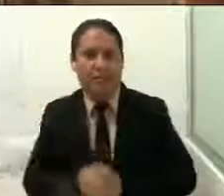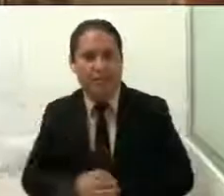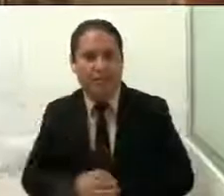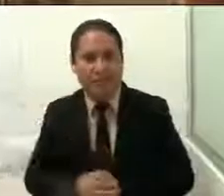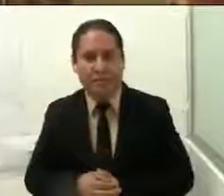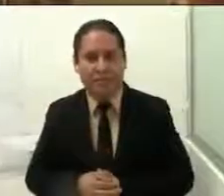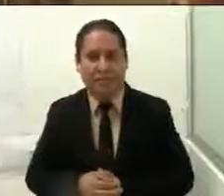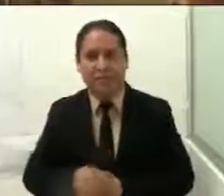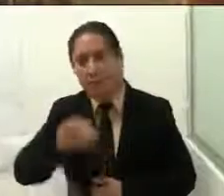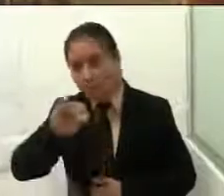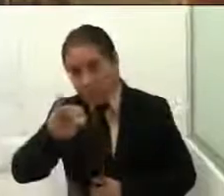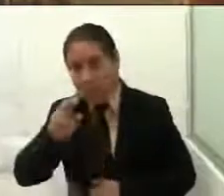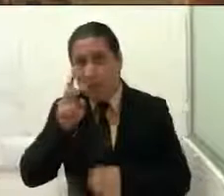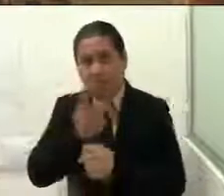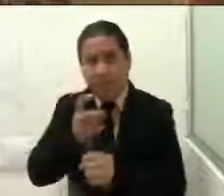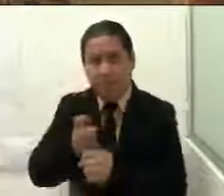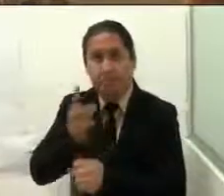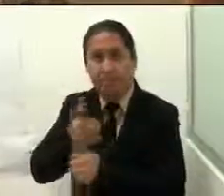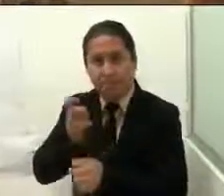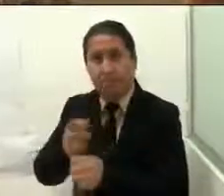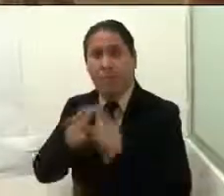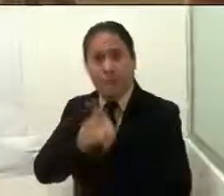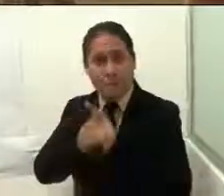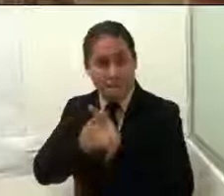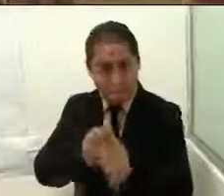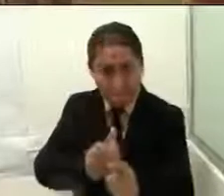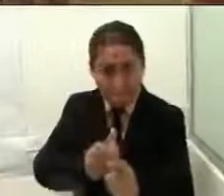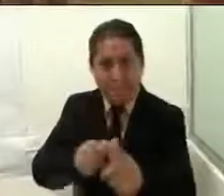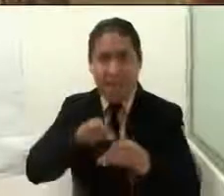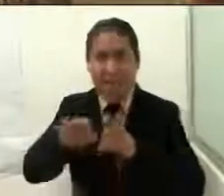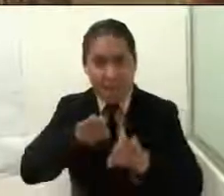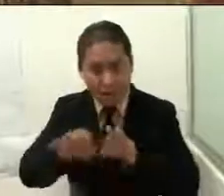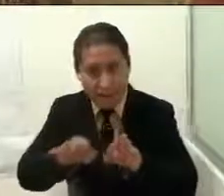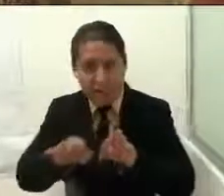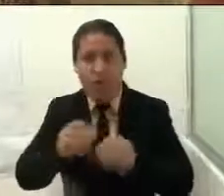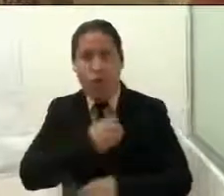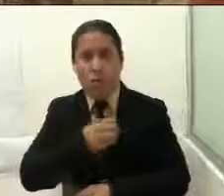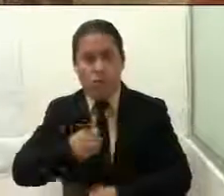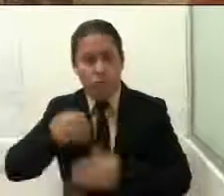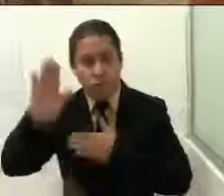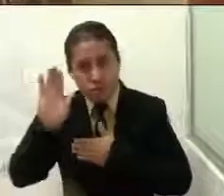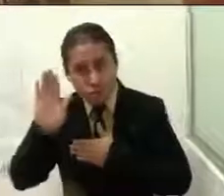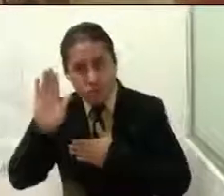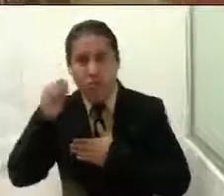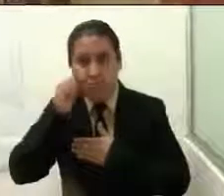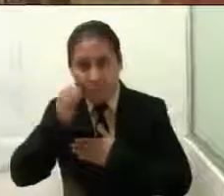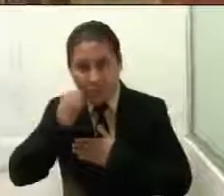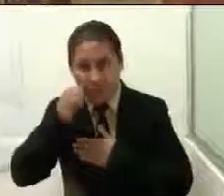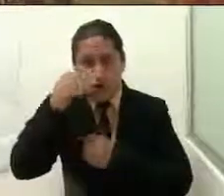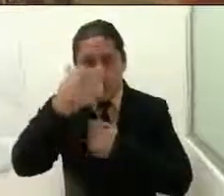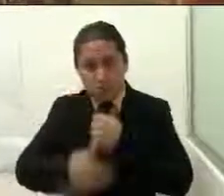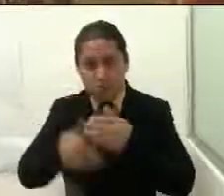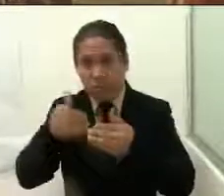pues exhortarlos a continuar con ese trabajo con ese compromiso para concluir con este sexenio